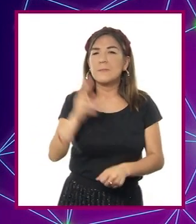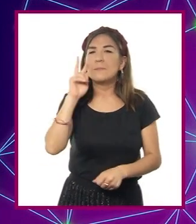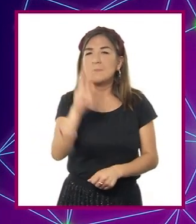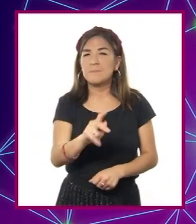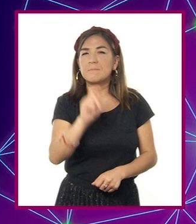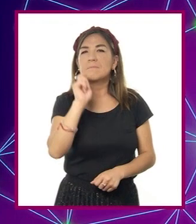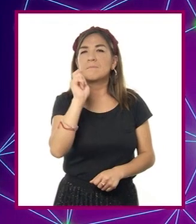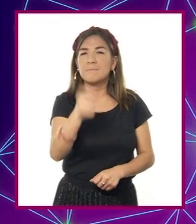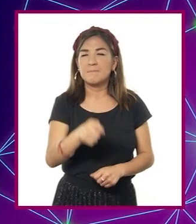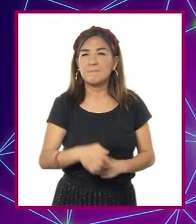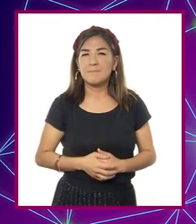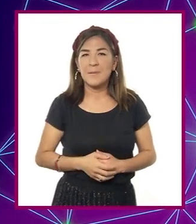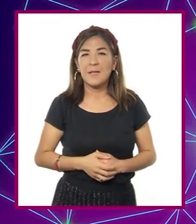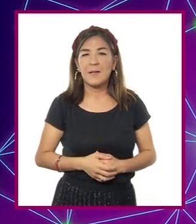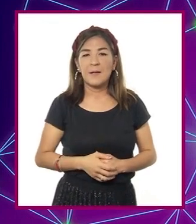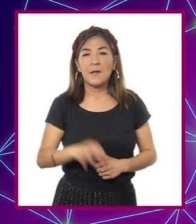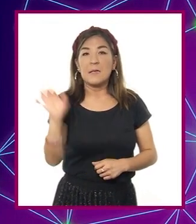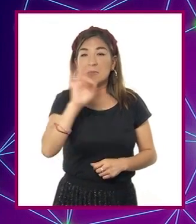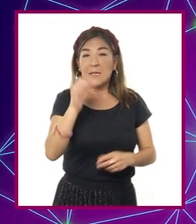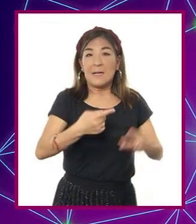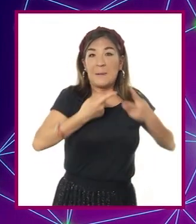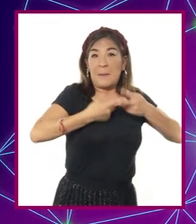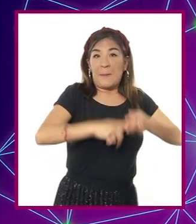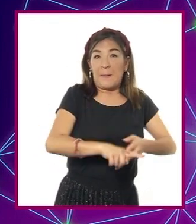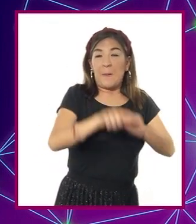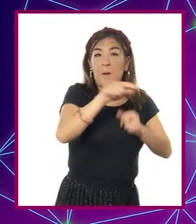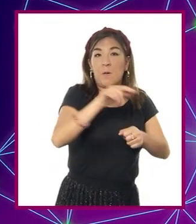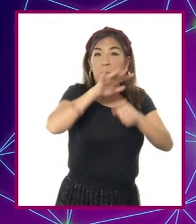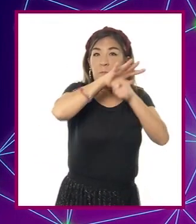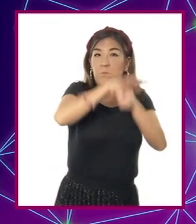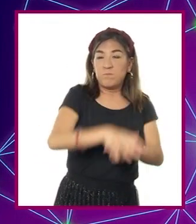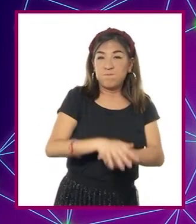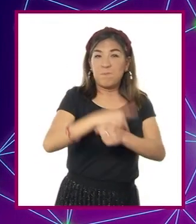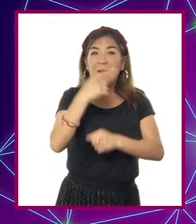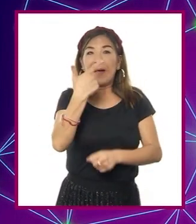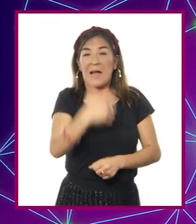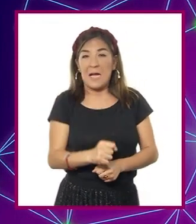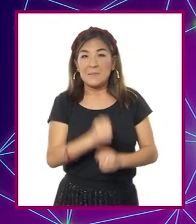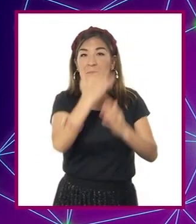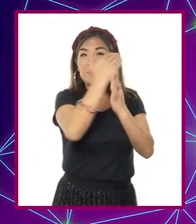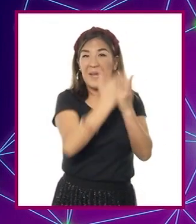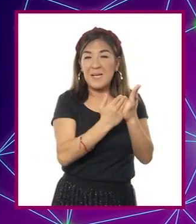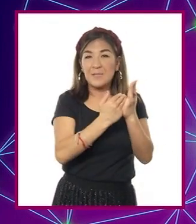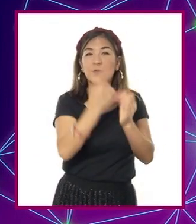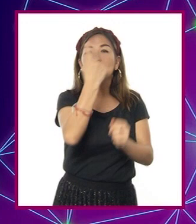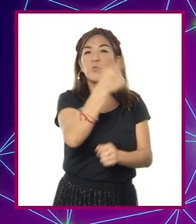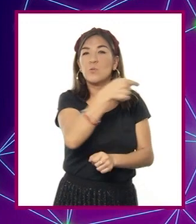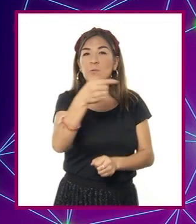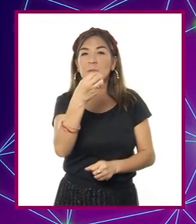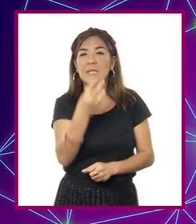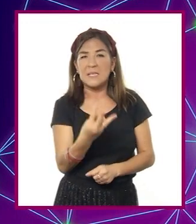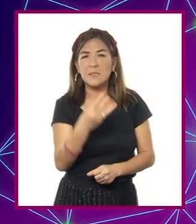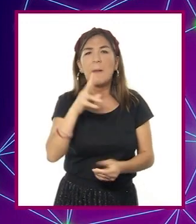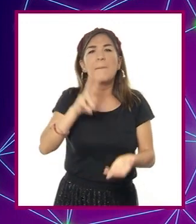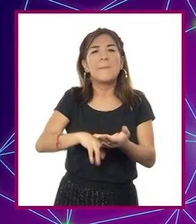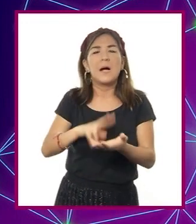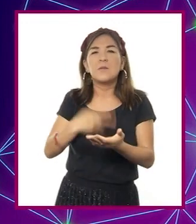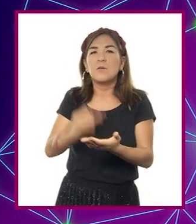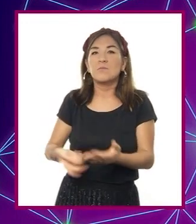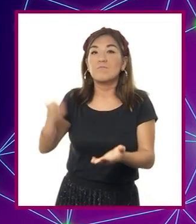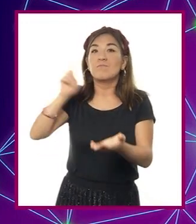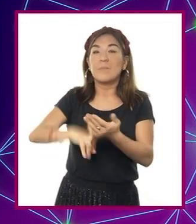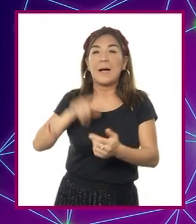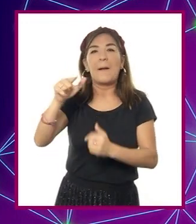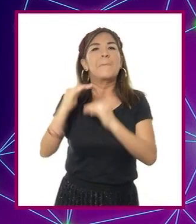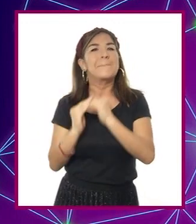que si la presión inicial disminuye 1/3, el volumen del gas